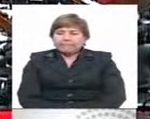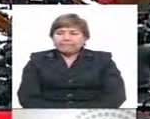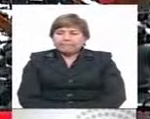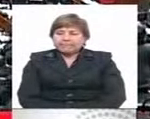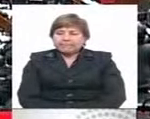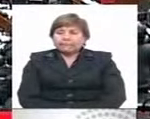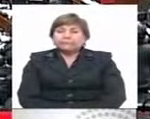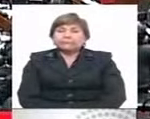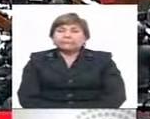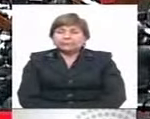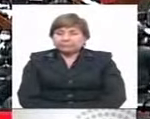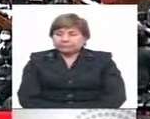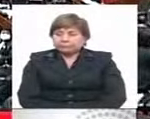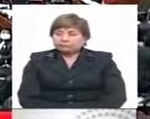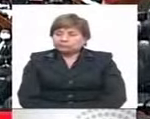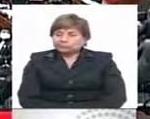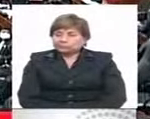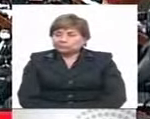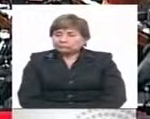Bueno,